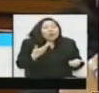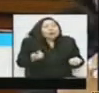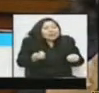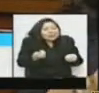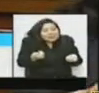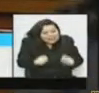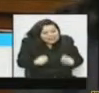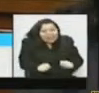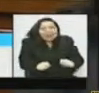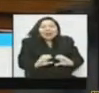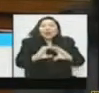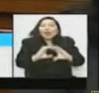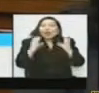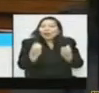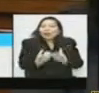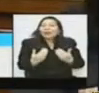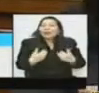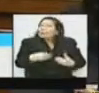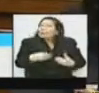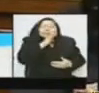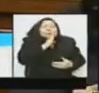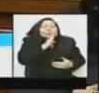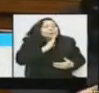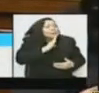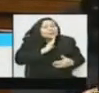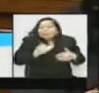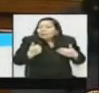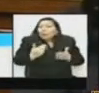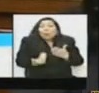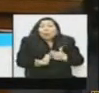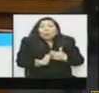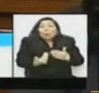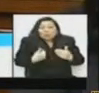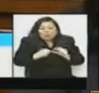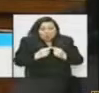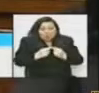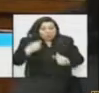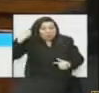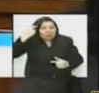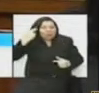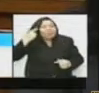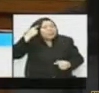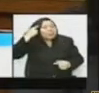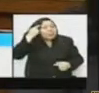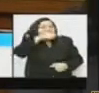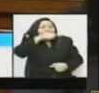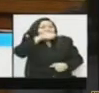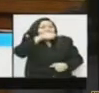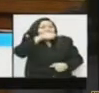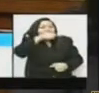una vergüenza ajena pero no hay enfermedad